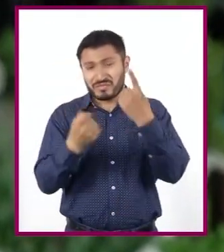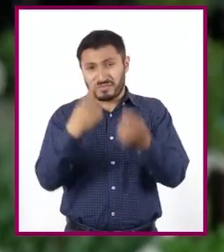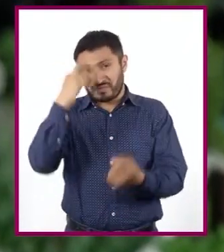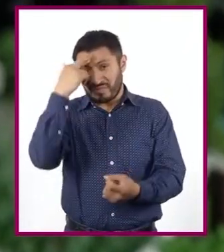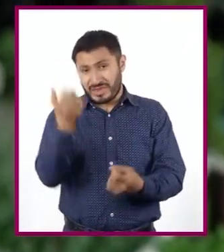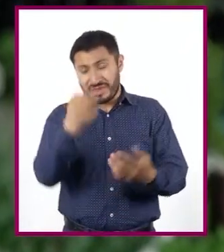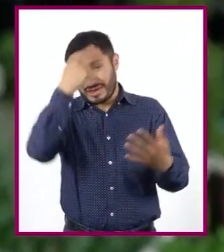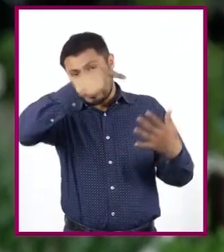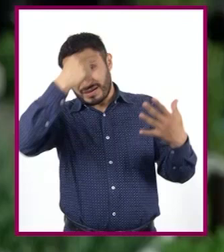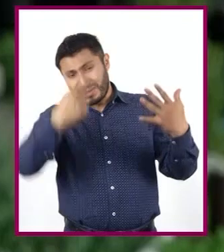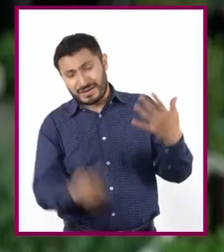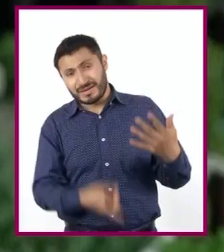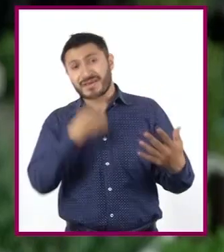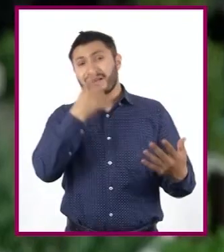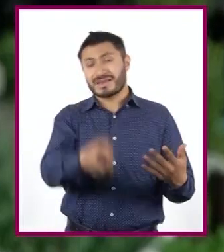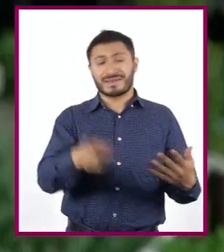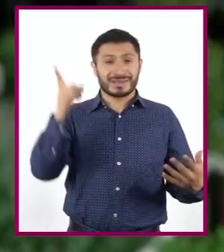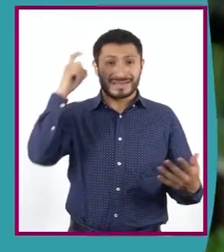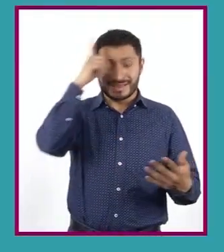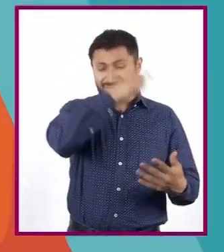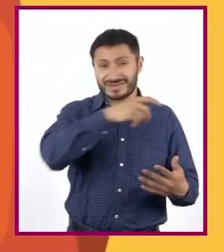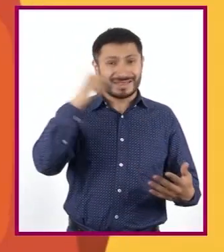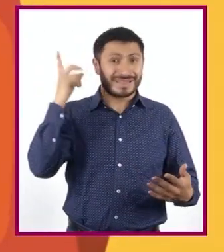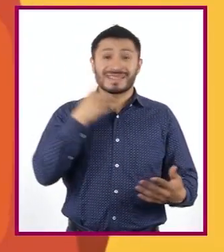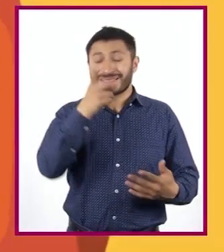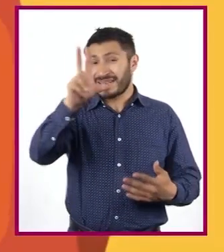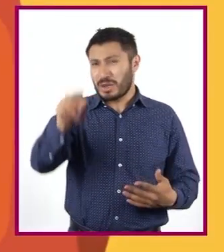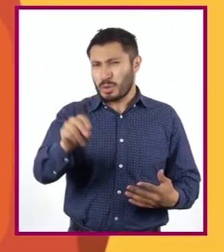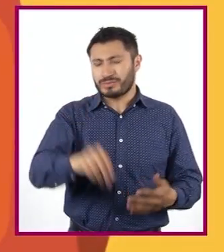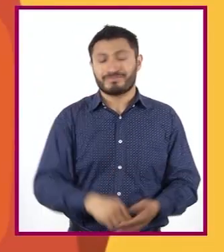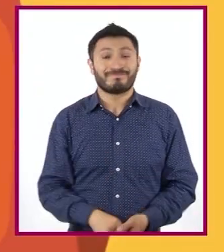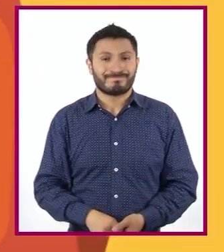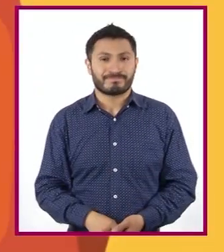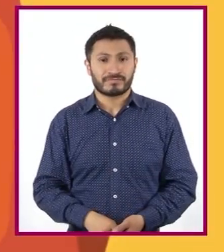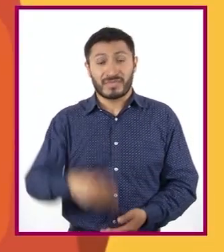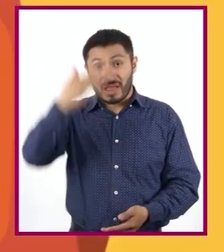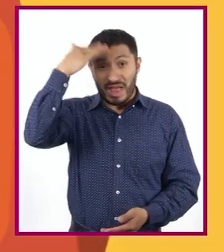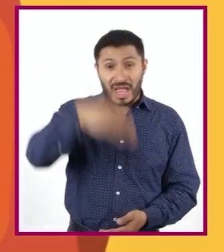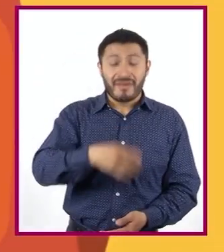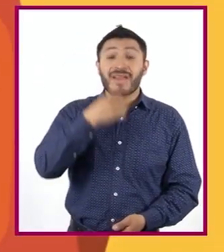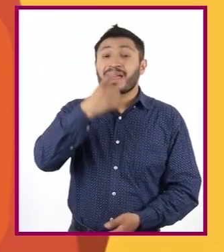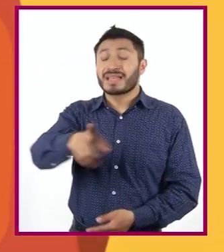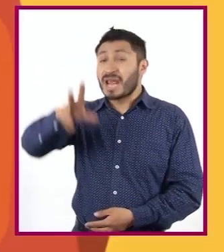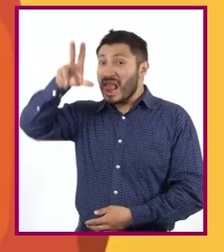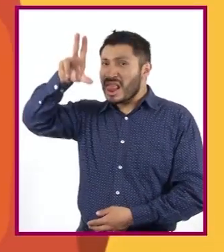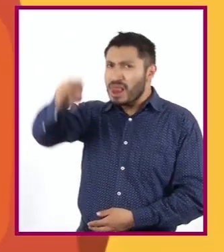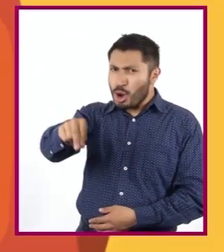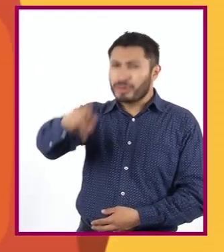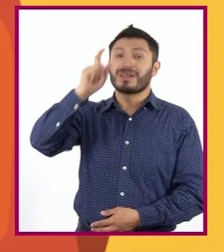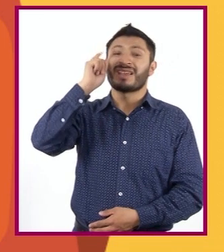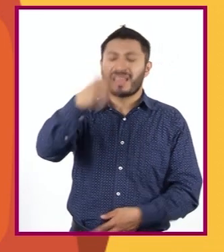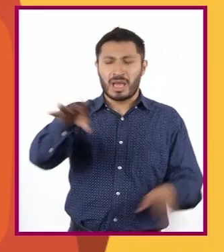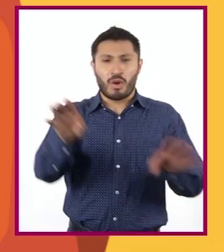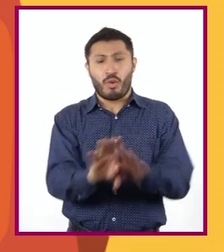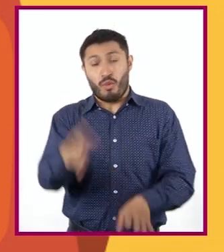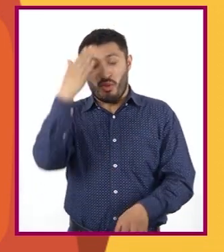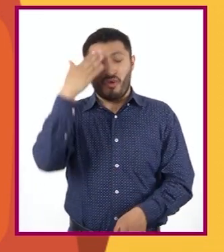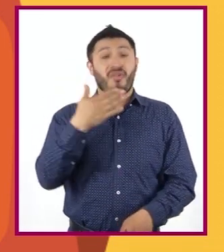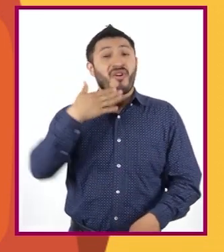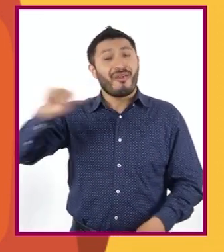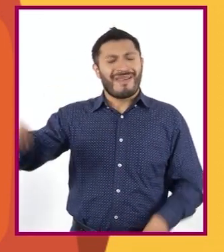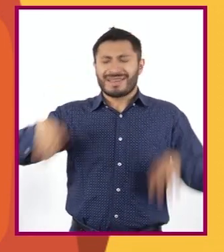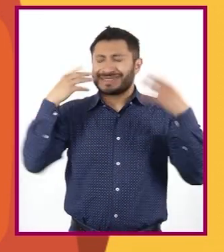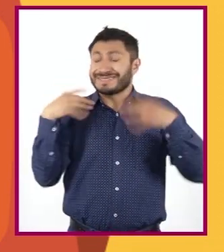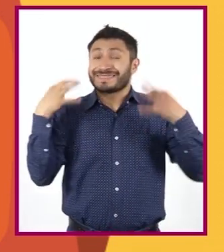de la ponderación emocional y del procesamiento de imágenes. Así ocurre en nuestro cerebro. Y cuando nosotros